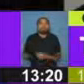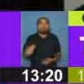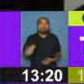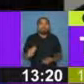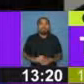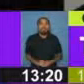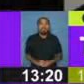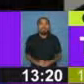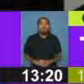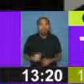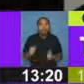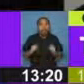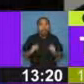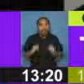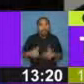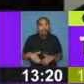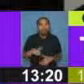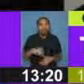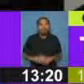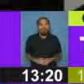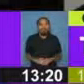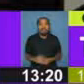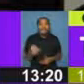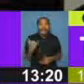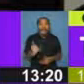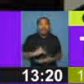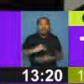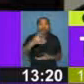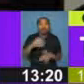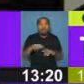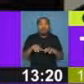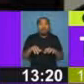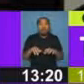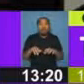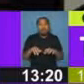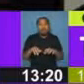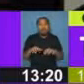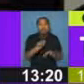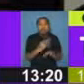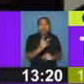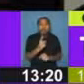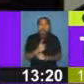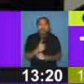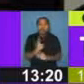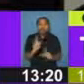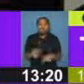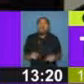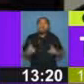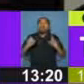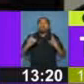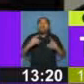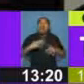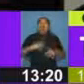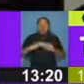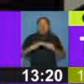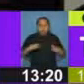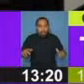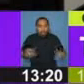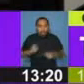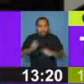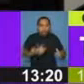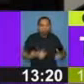nuevo llega Notebook para estudiantes noteb para docentes de